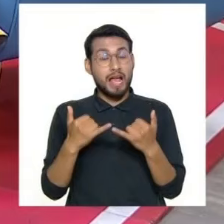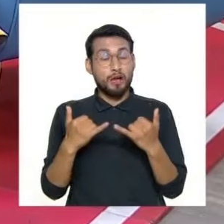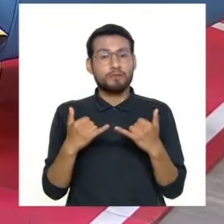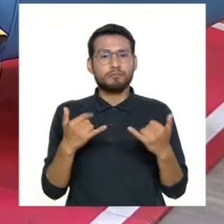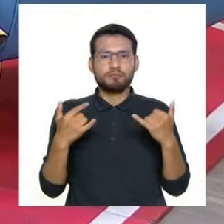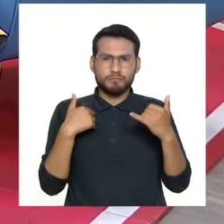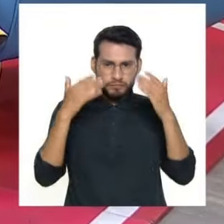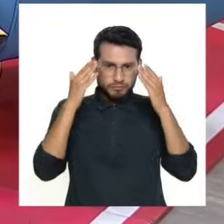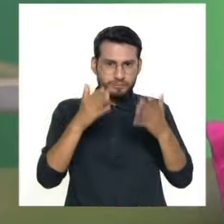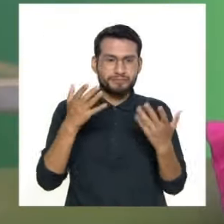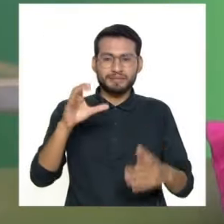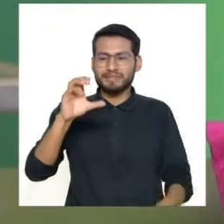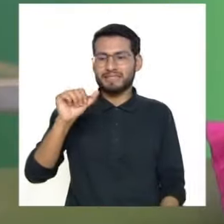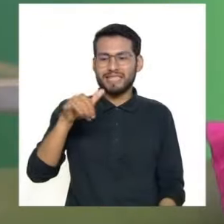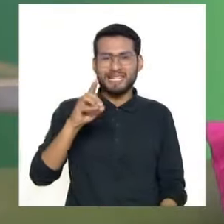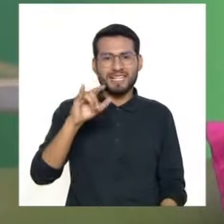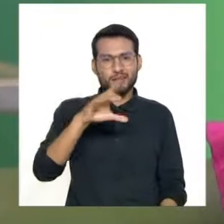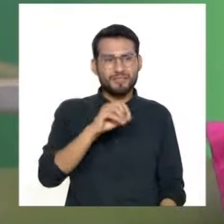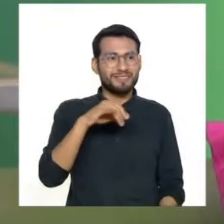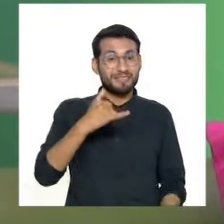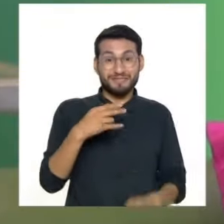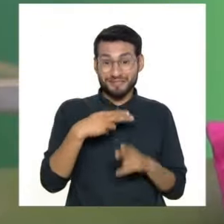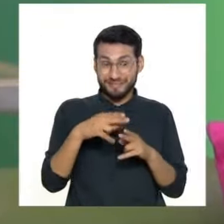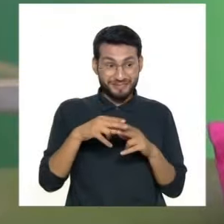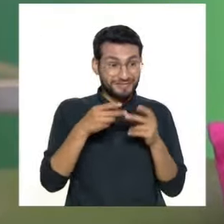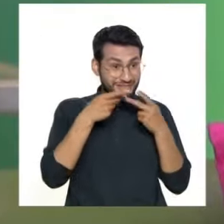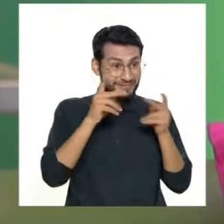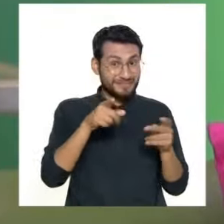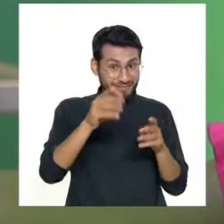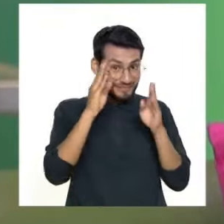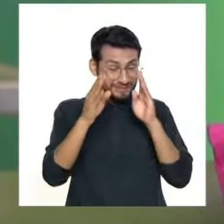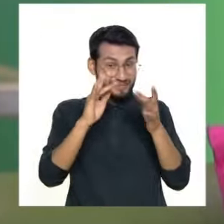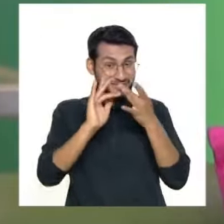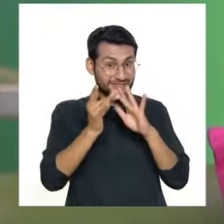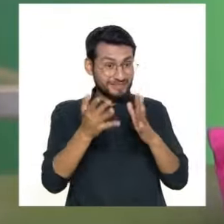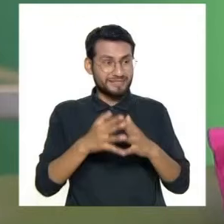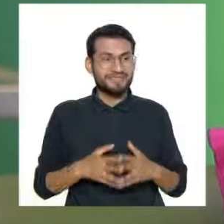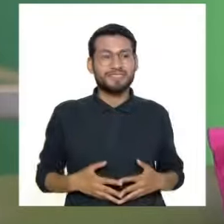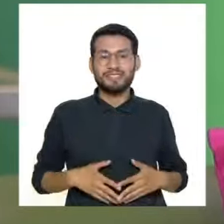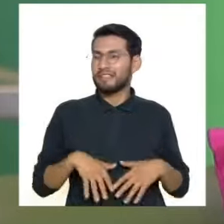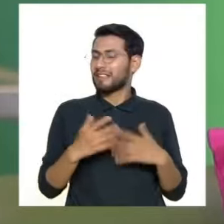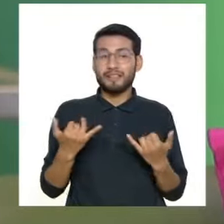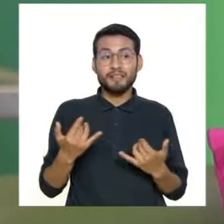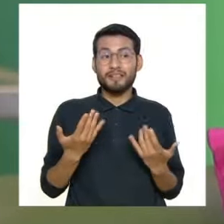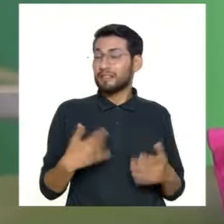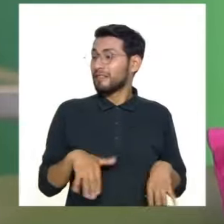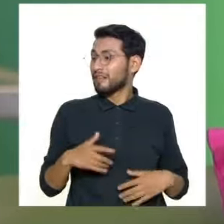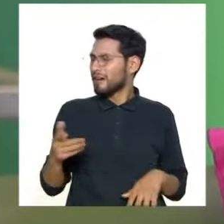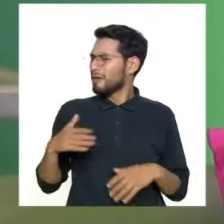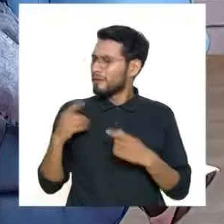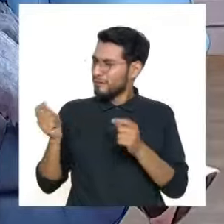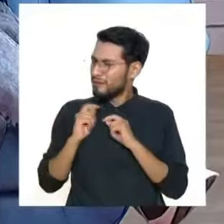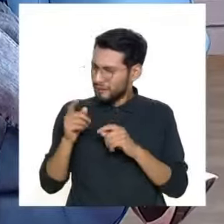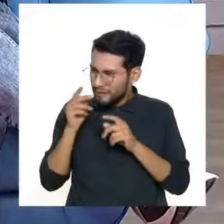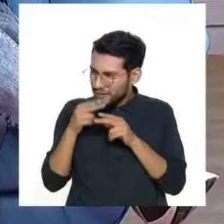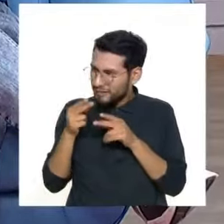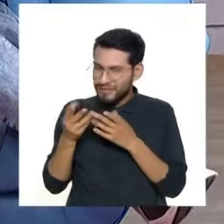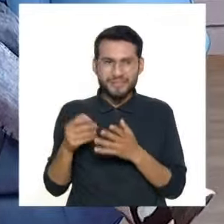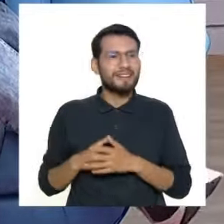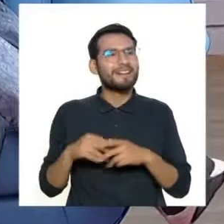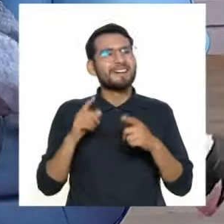cantar la música el maestro escajadillo en estos cepes que ya salen muy prontito ya estén atentos en las redes sociales porque ya los van a ver nos puede regalar un adelantito